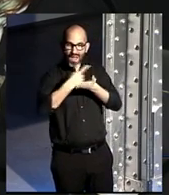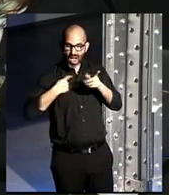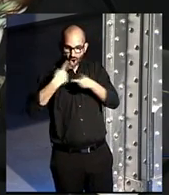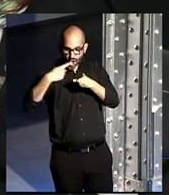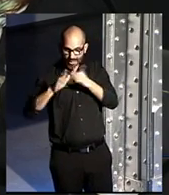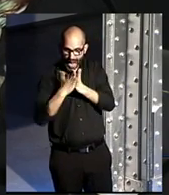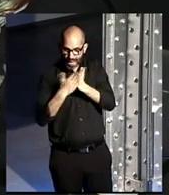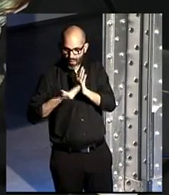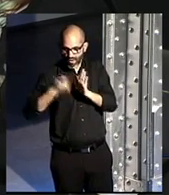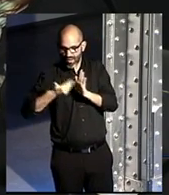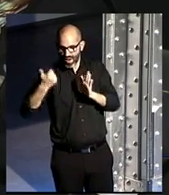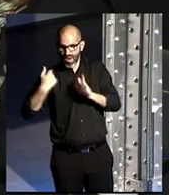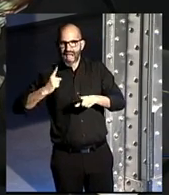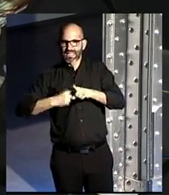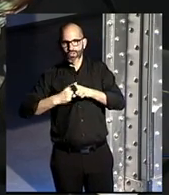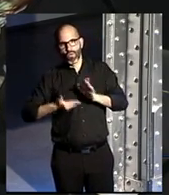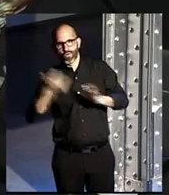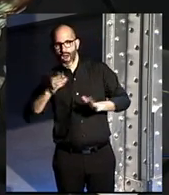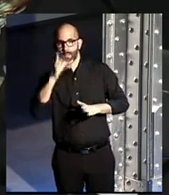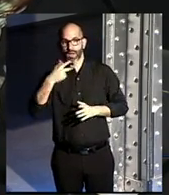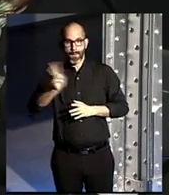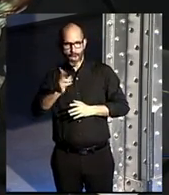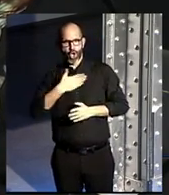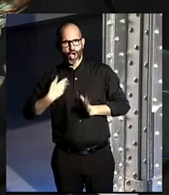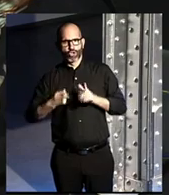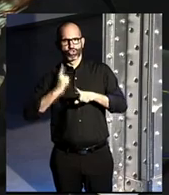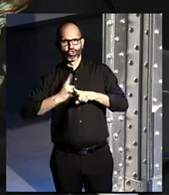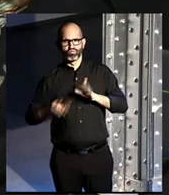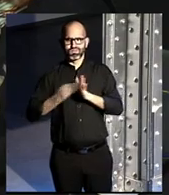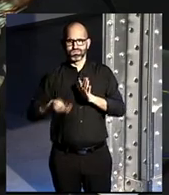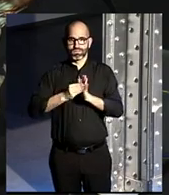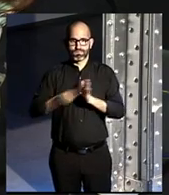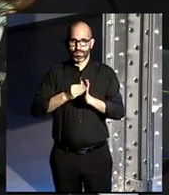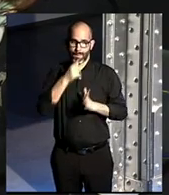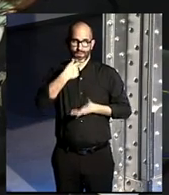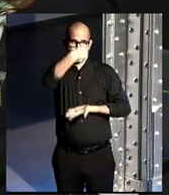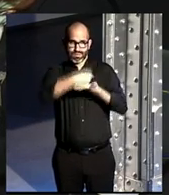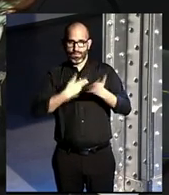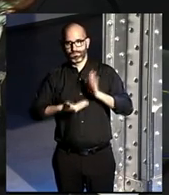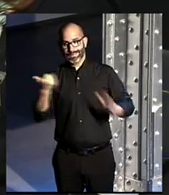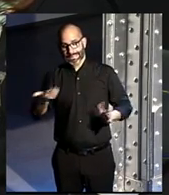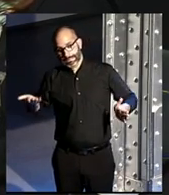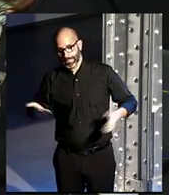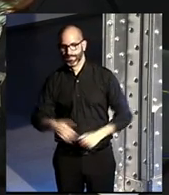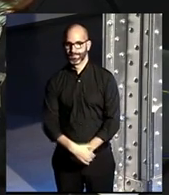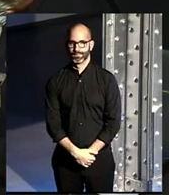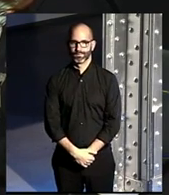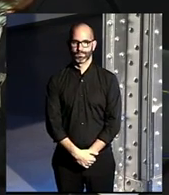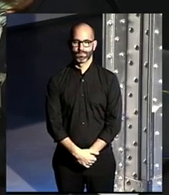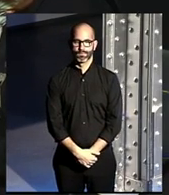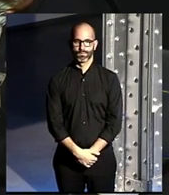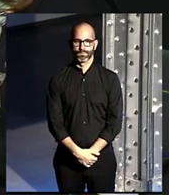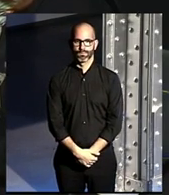libros. Para empezar, el sexo, porque Verne sin duda habría metido bastante más sexo. Number two, violent